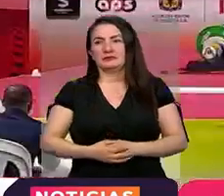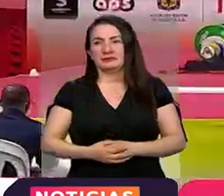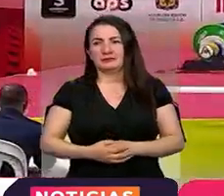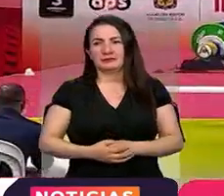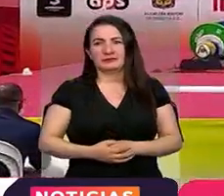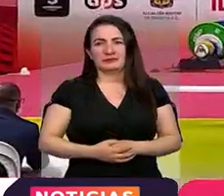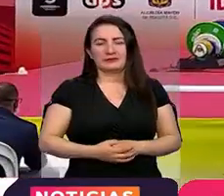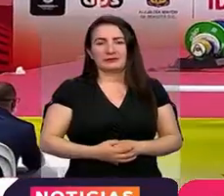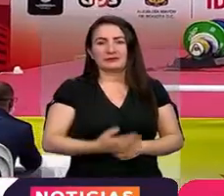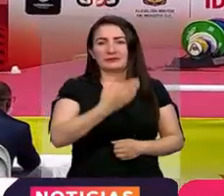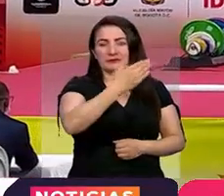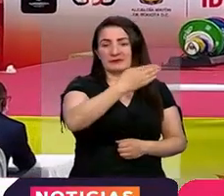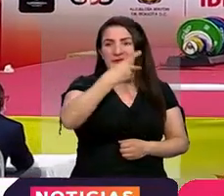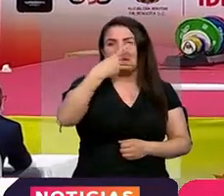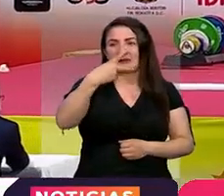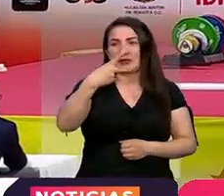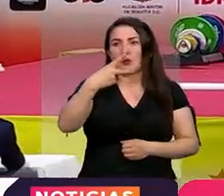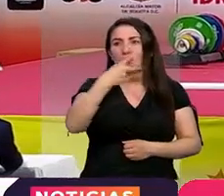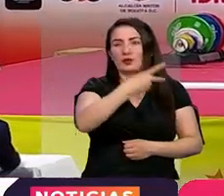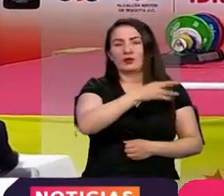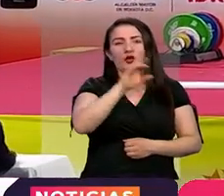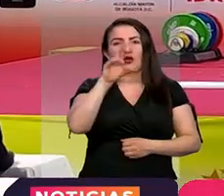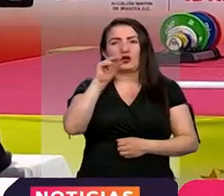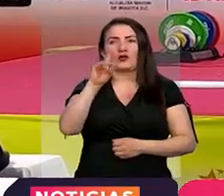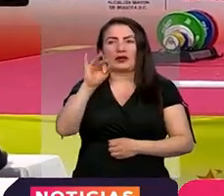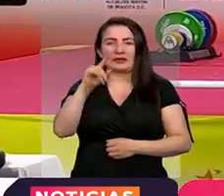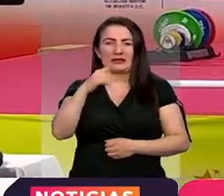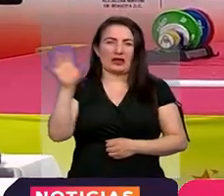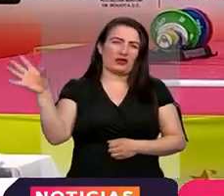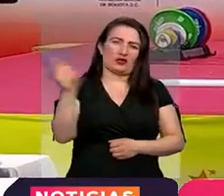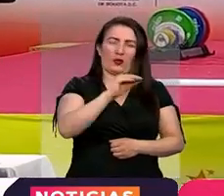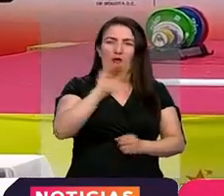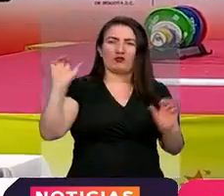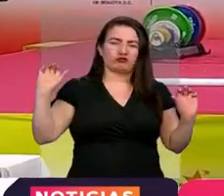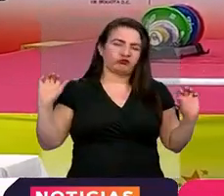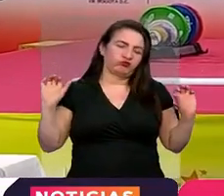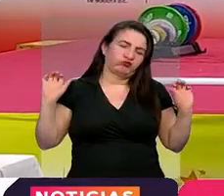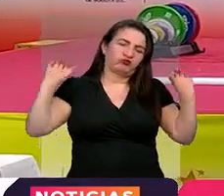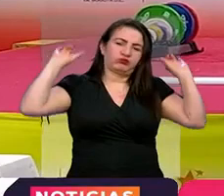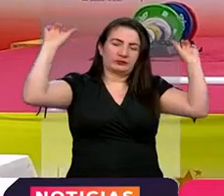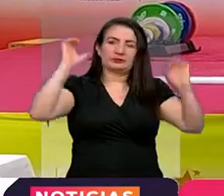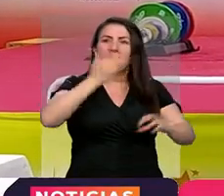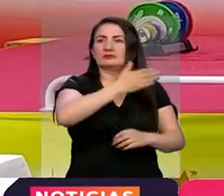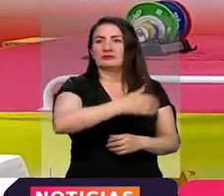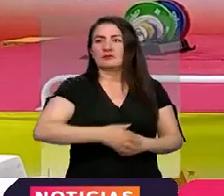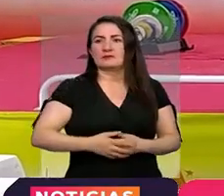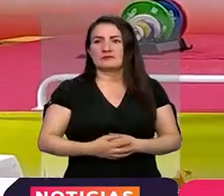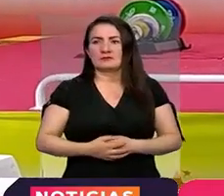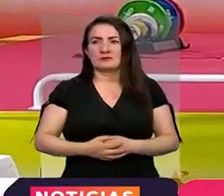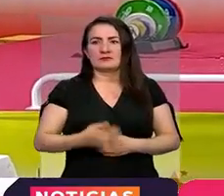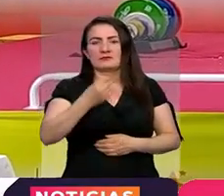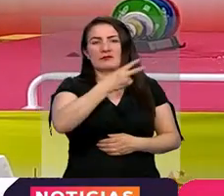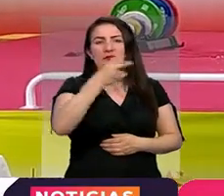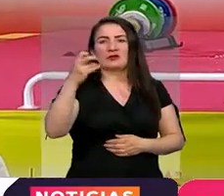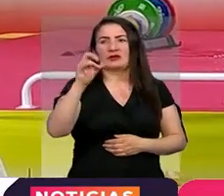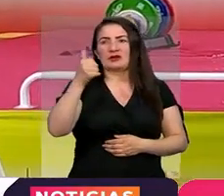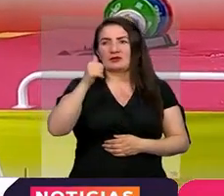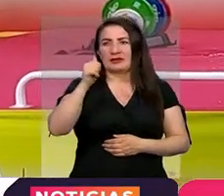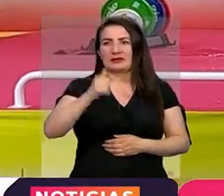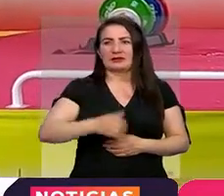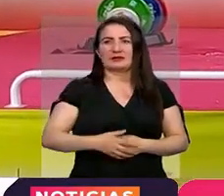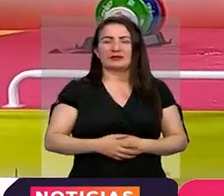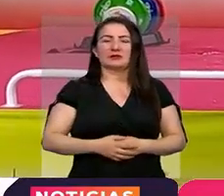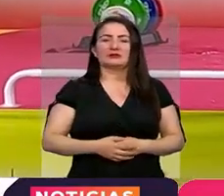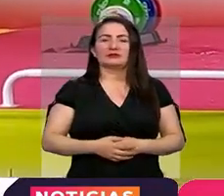Y tras haber fallado el segundo intento, Rodallega se fue por todo en su último intento. También pidió 210 y el Palacio